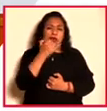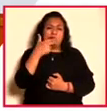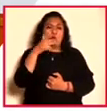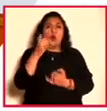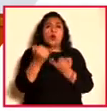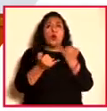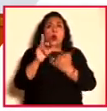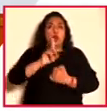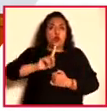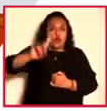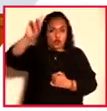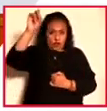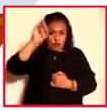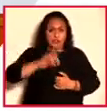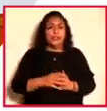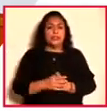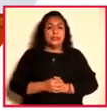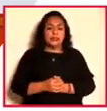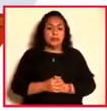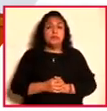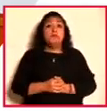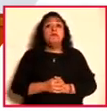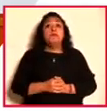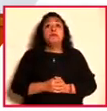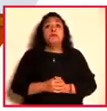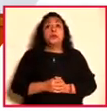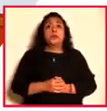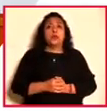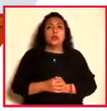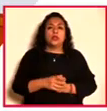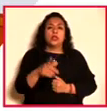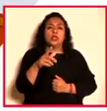dioses, y el Huitzopantli,